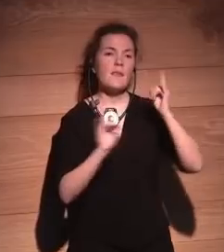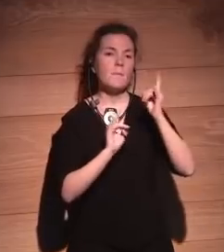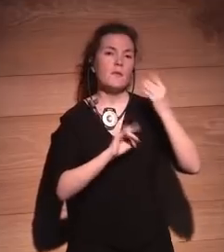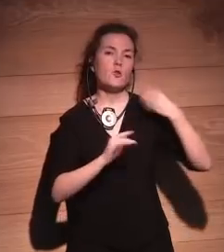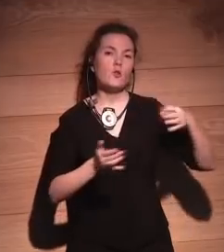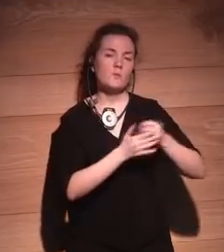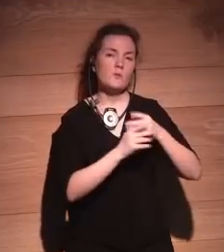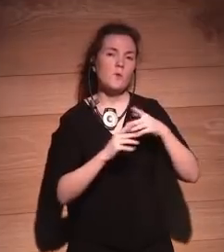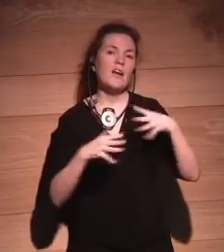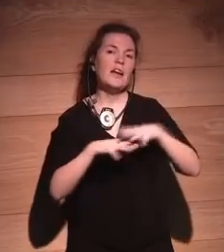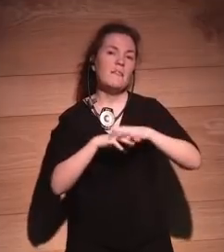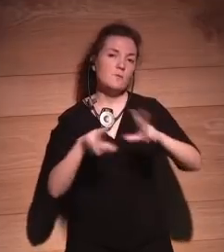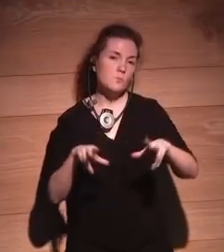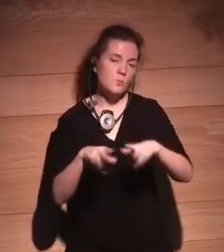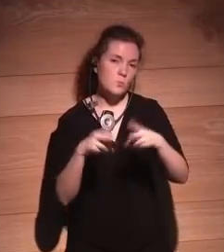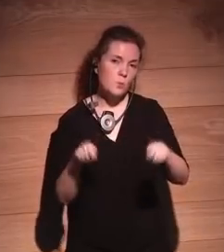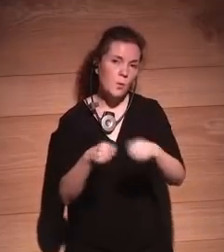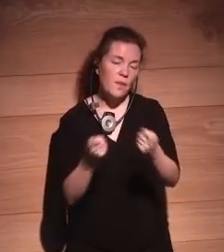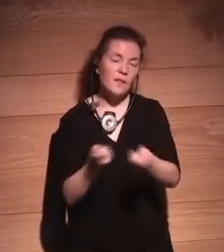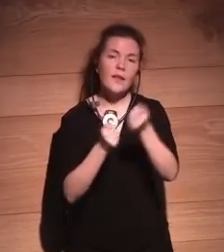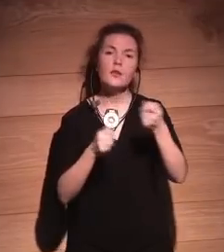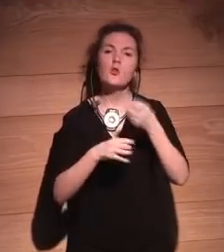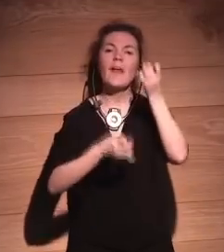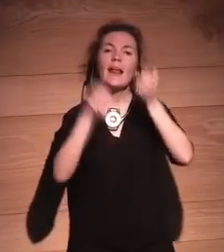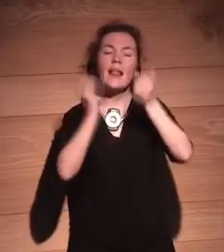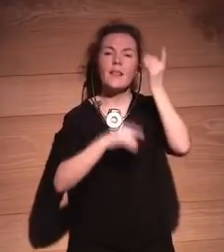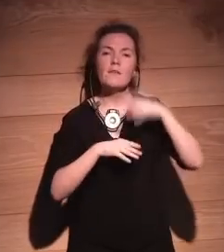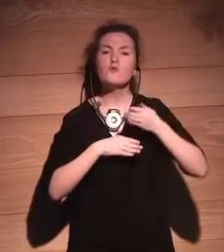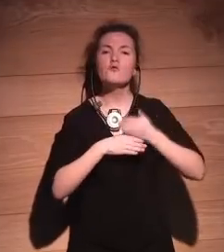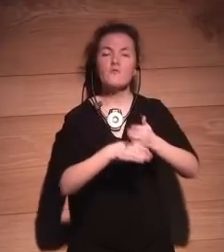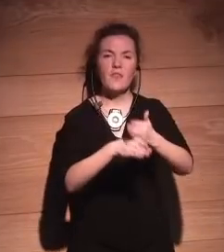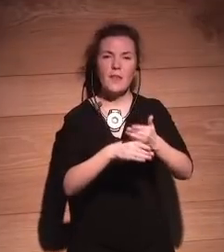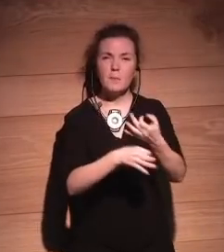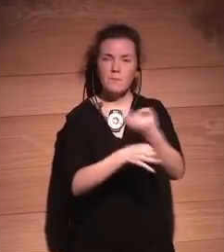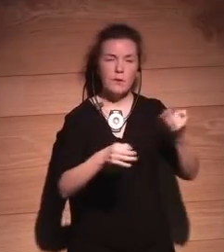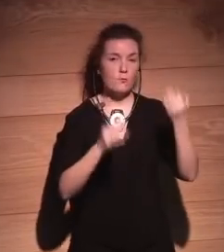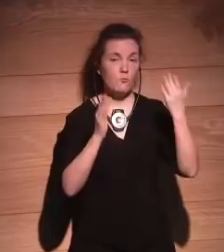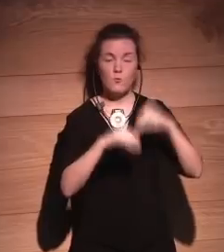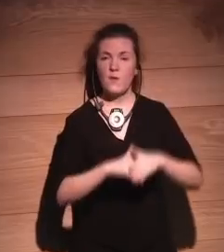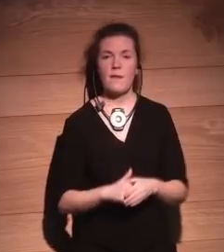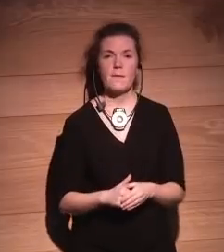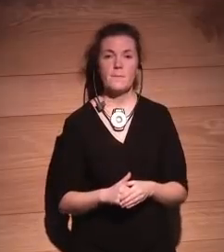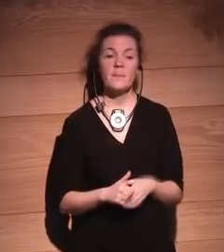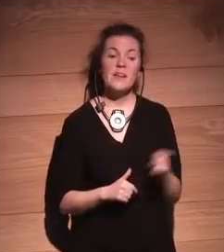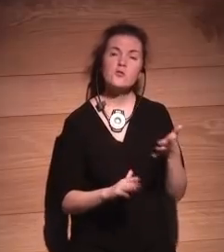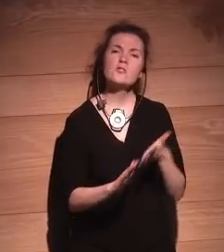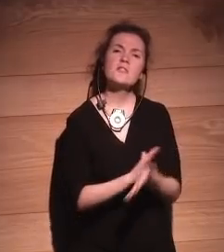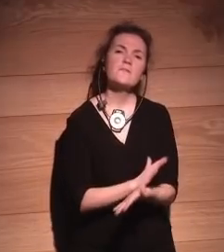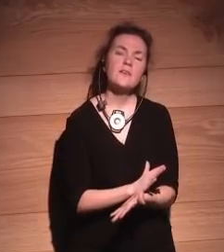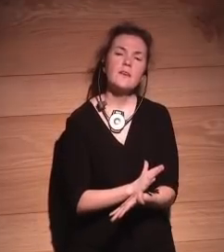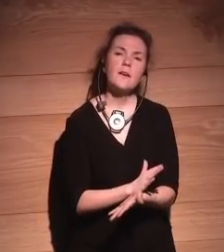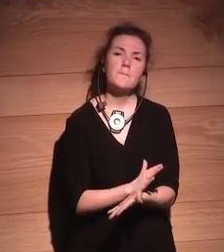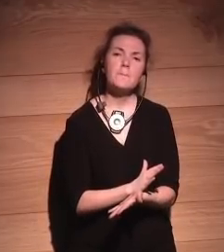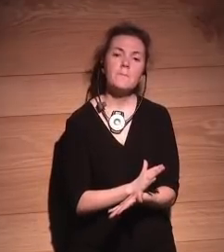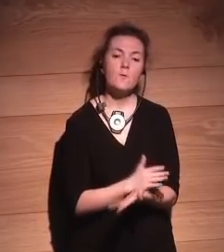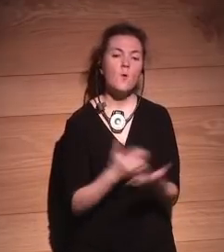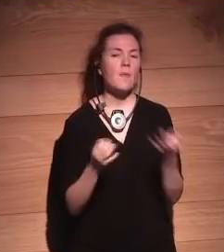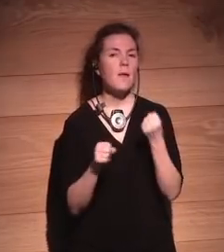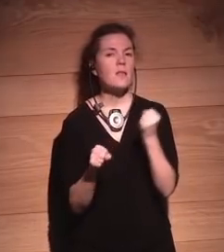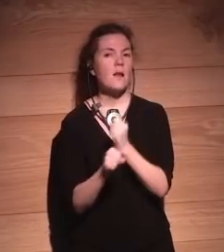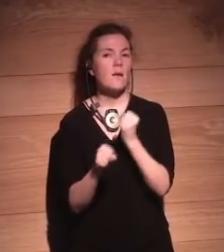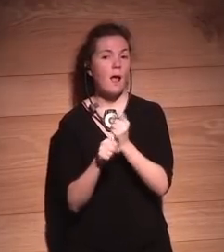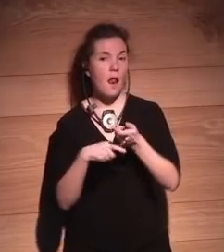haciendo a redes publicitarias o de creatividades que no están lo suficientemente optimizadas. ¿Qué significa eso? Que tienes que